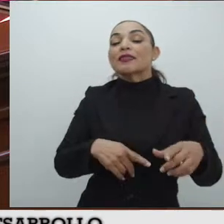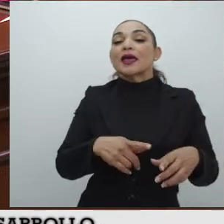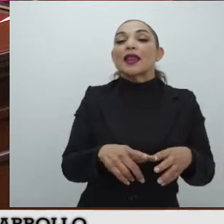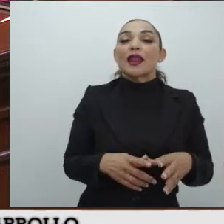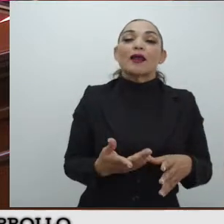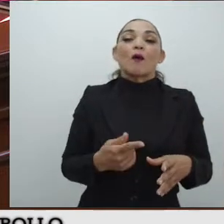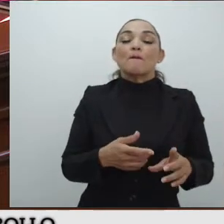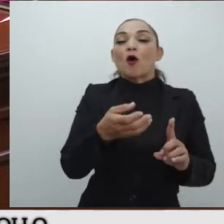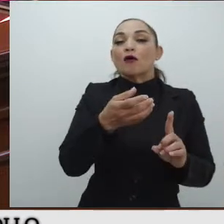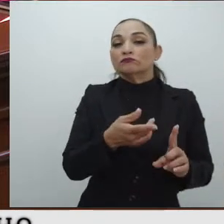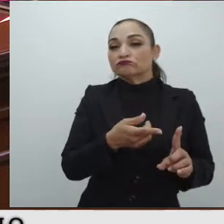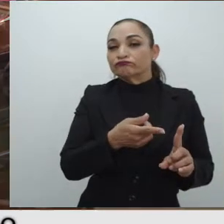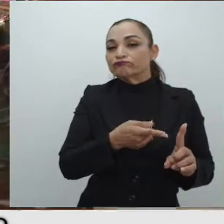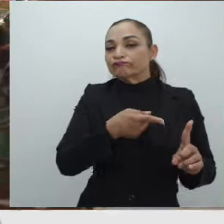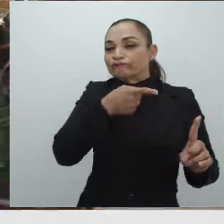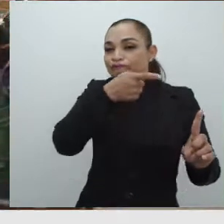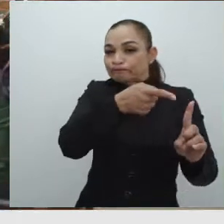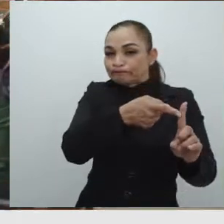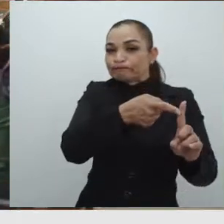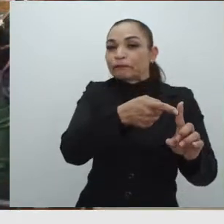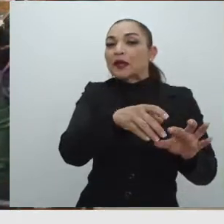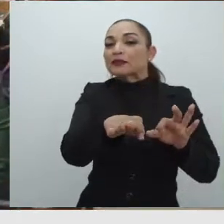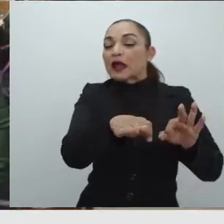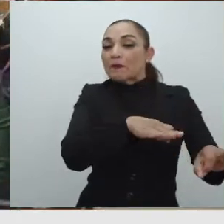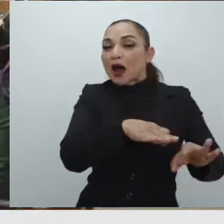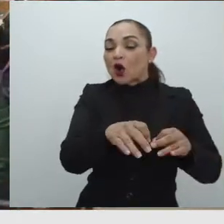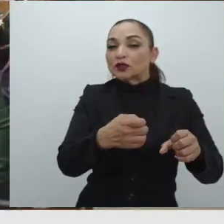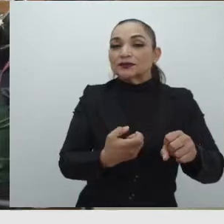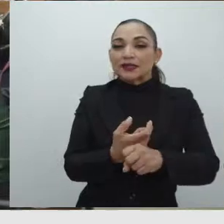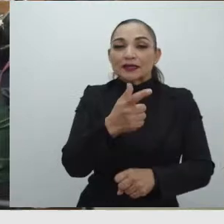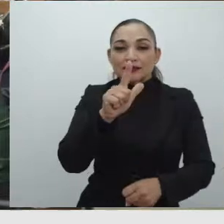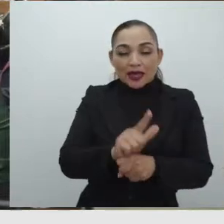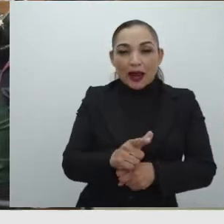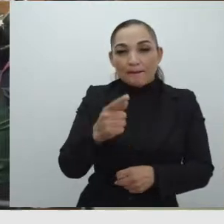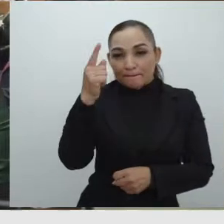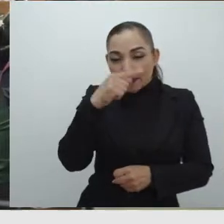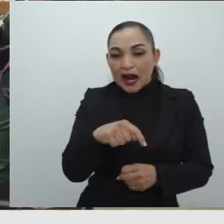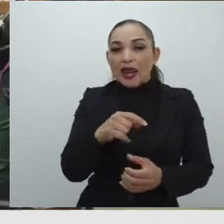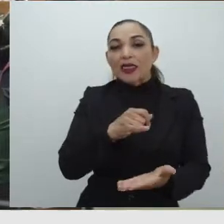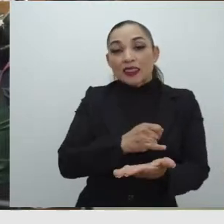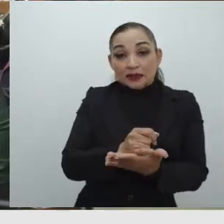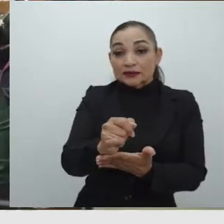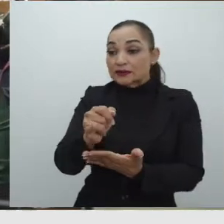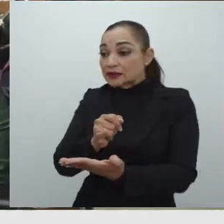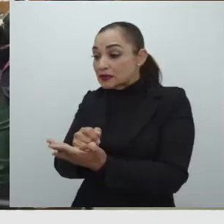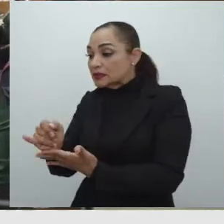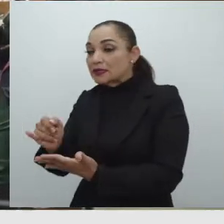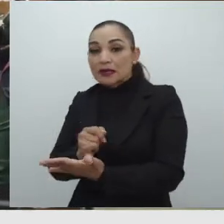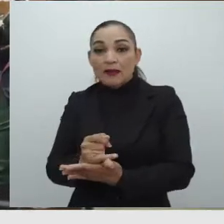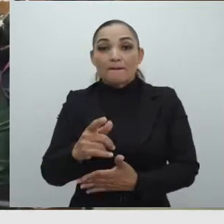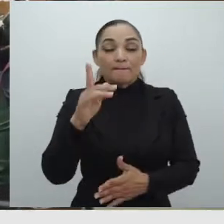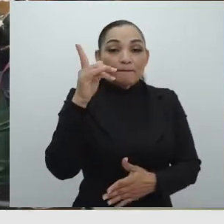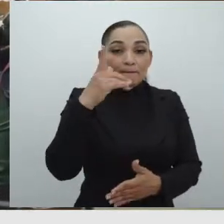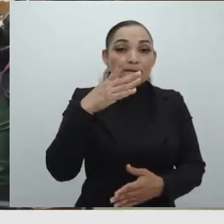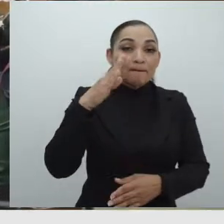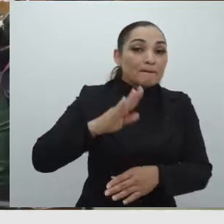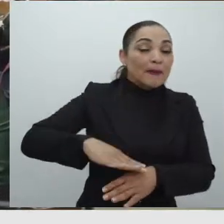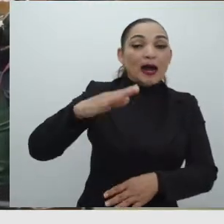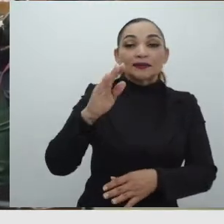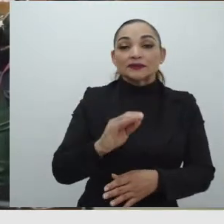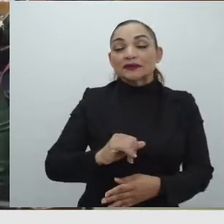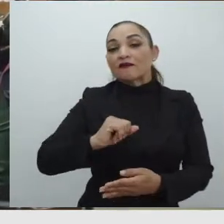planear permite tomar mejores decisiones, con más información y de manera organizada,